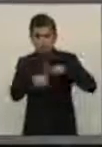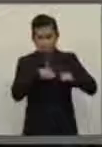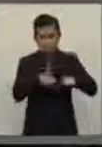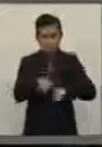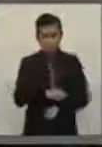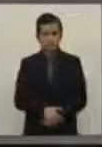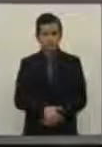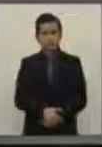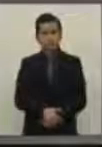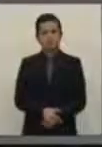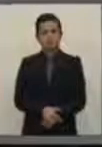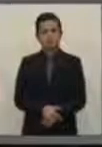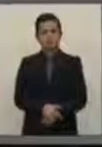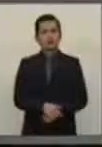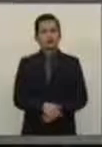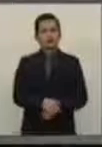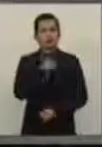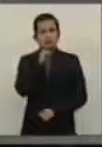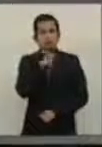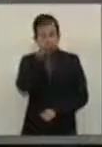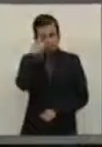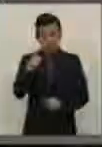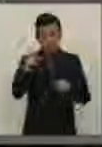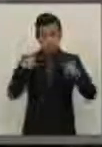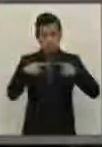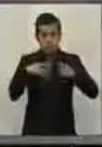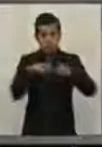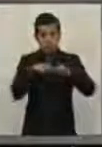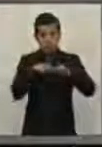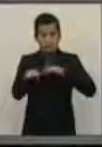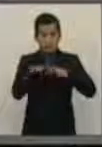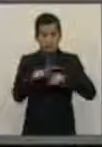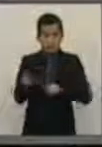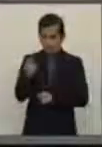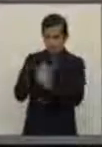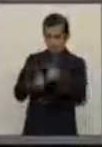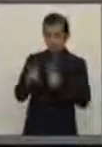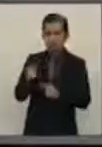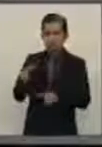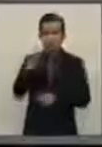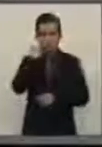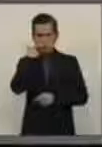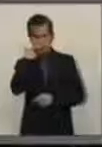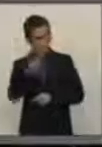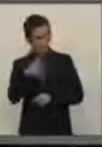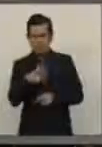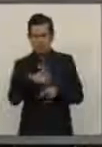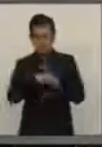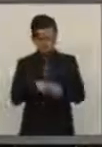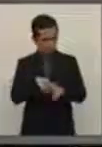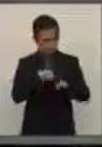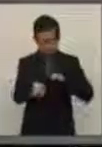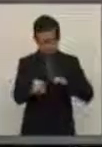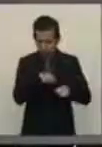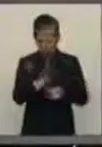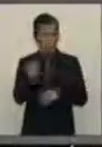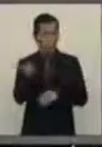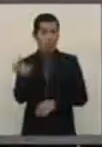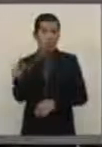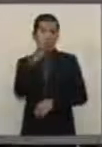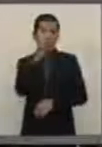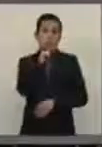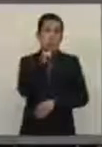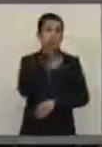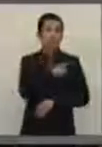Y en el caso de los trabajadores que no quieran o no puedan continuar prestando sus servicios, deberán